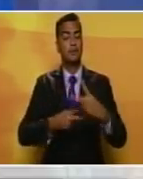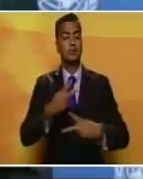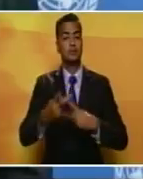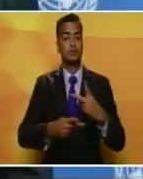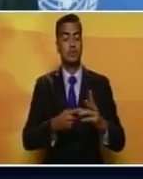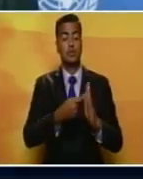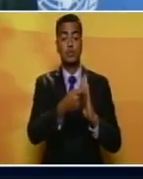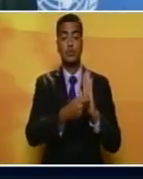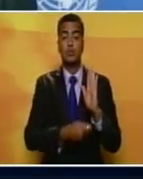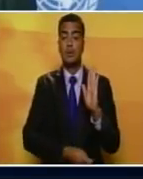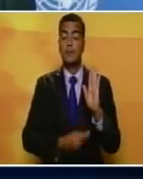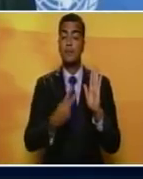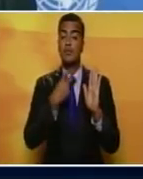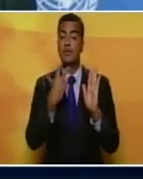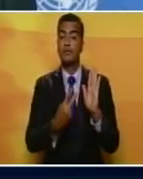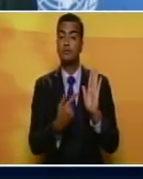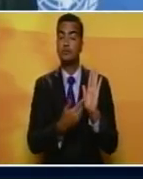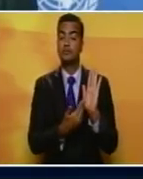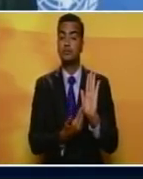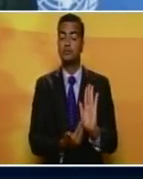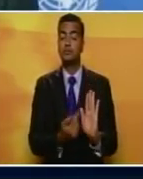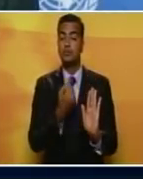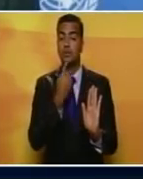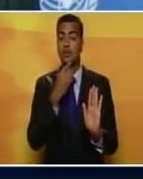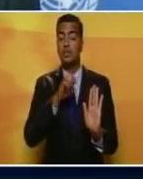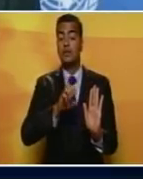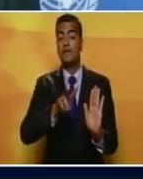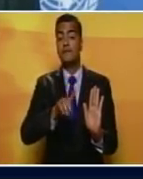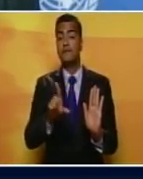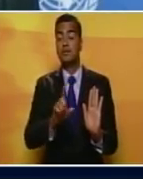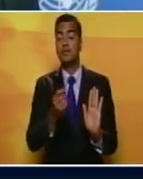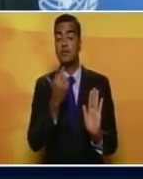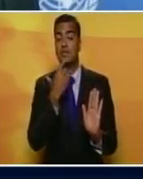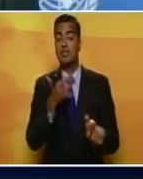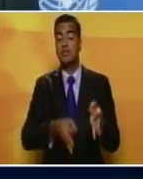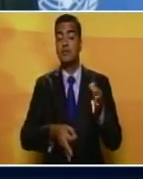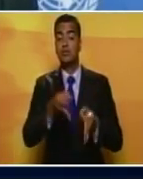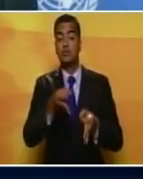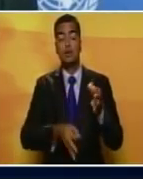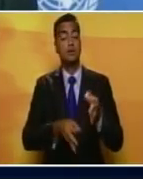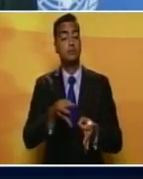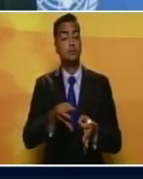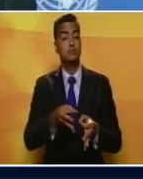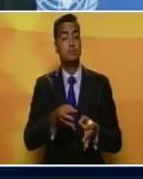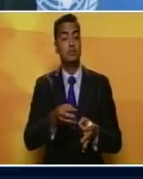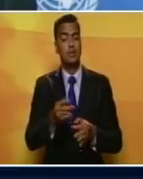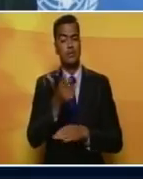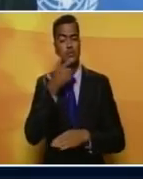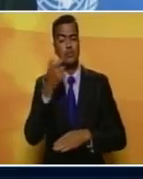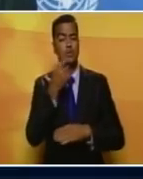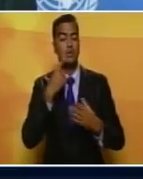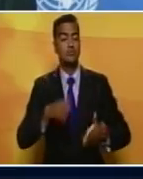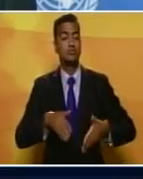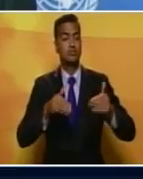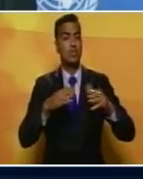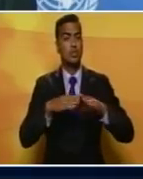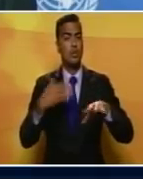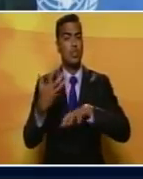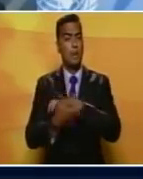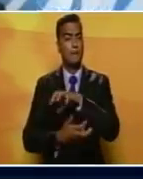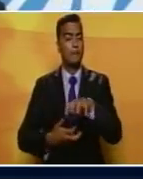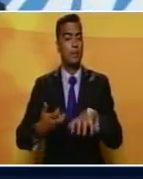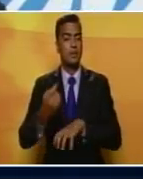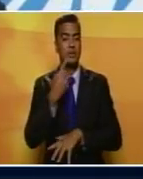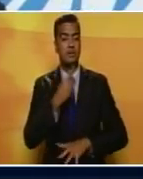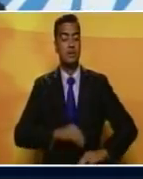un comunicado, el portavoz del organismo, Stephen Dujarric, señaló que el tribunal con sede en La Haya buscará una solución a este conflicto.